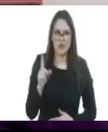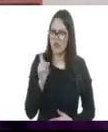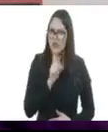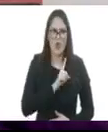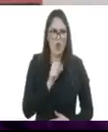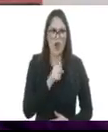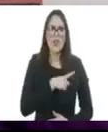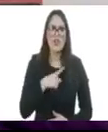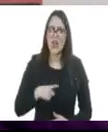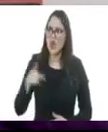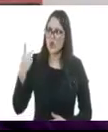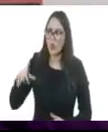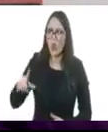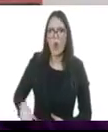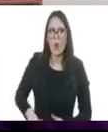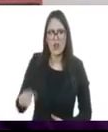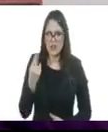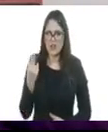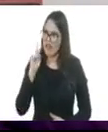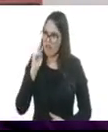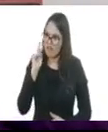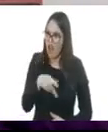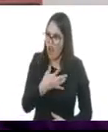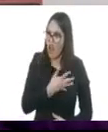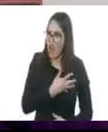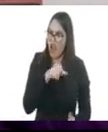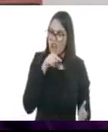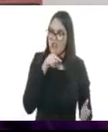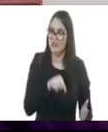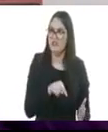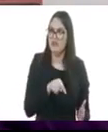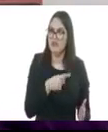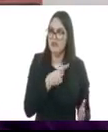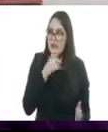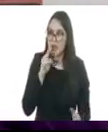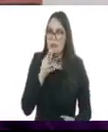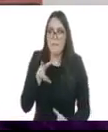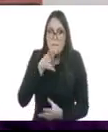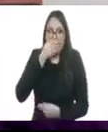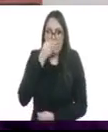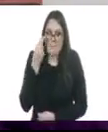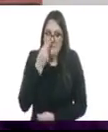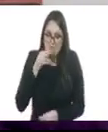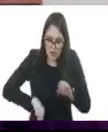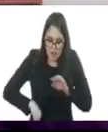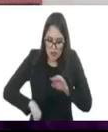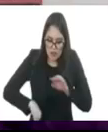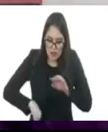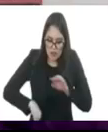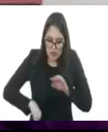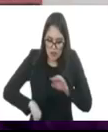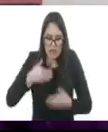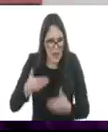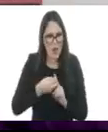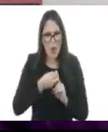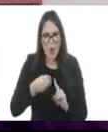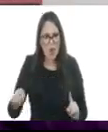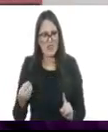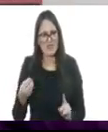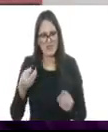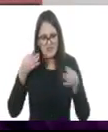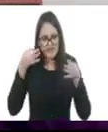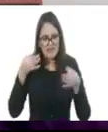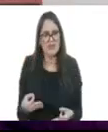ponga a trabajar y vea cómo, o que